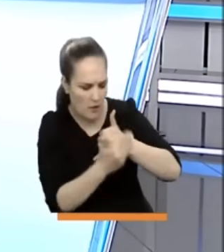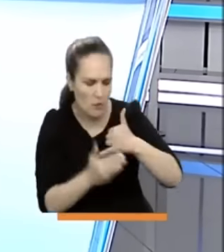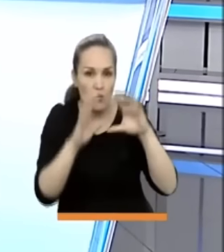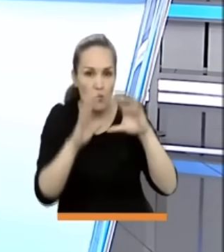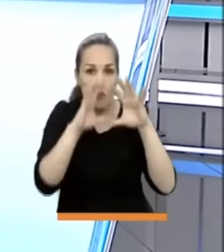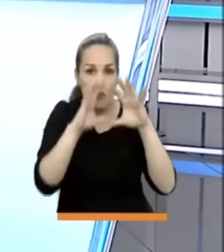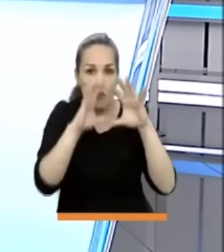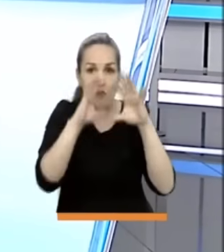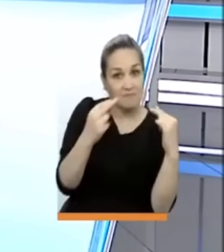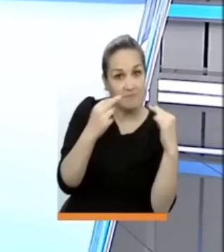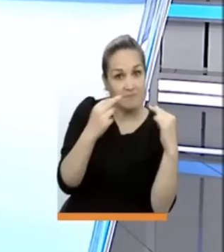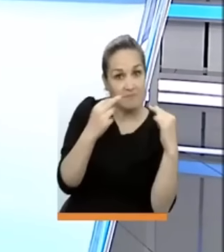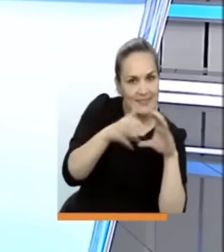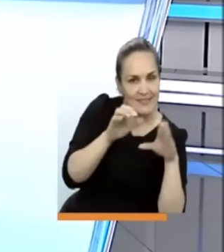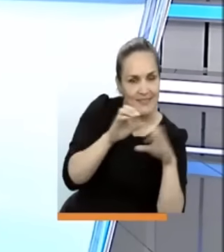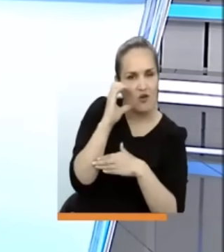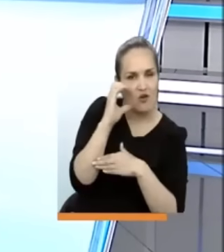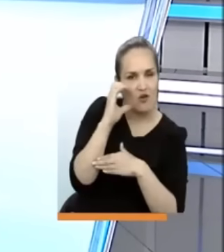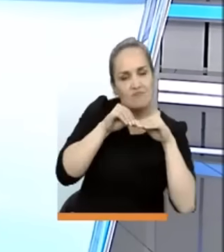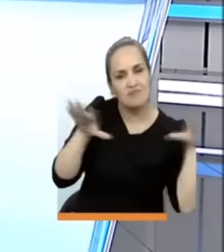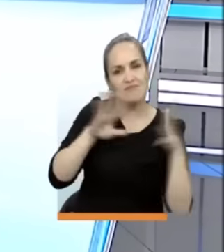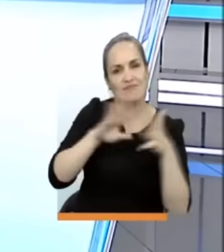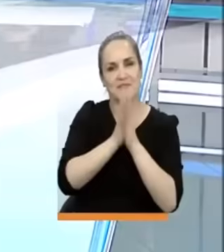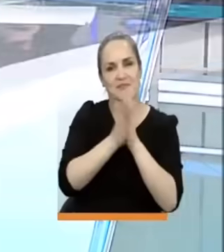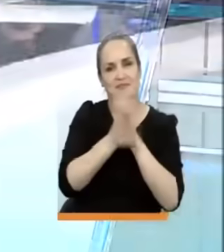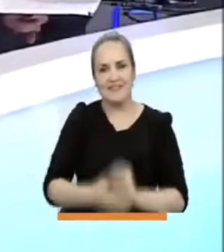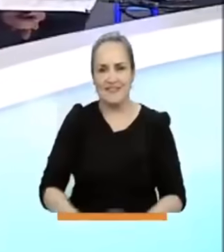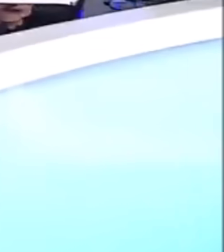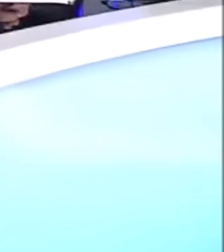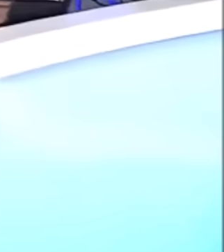Quédense aquí en Señal Colombia, la señal de la paz.